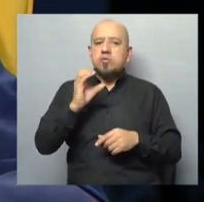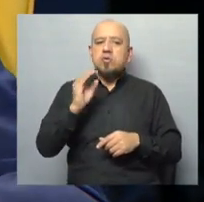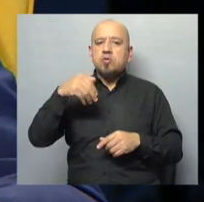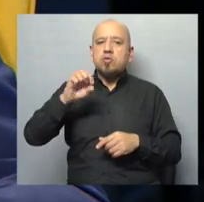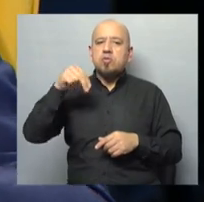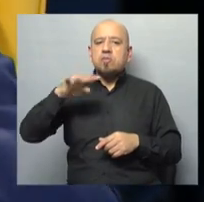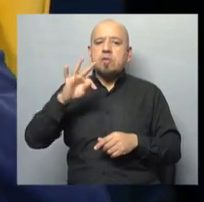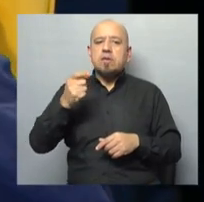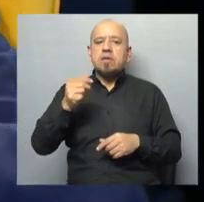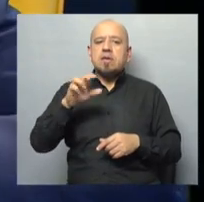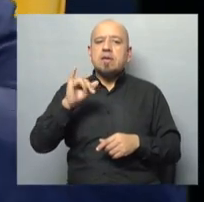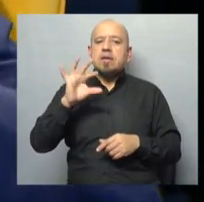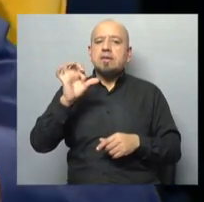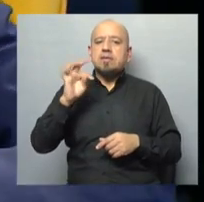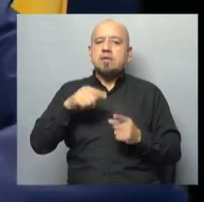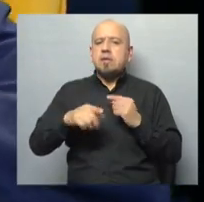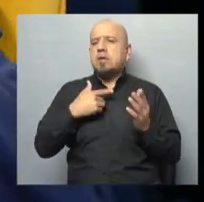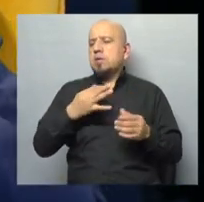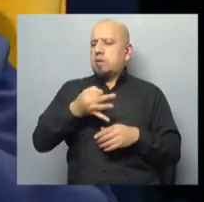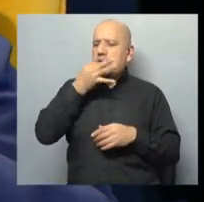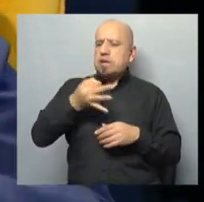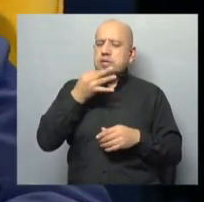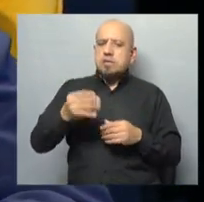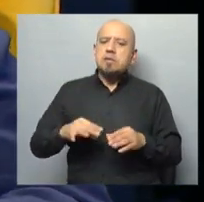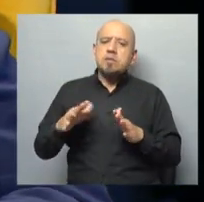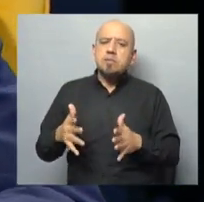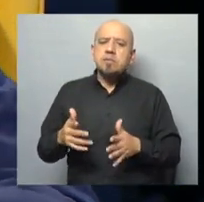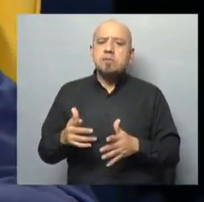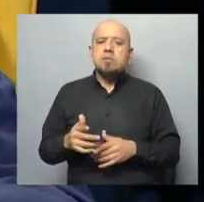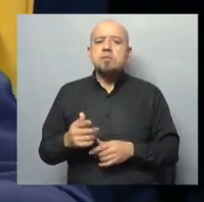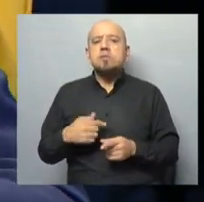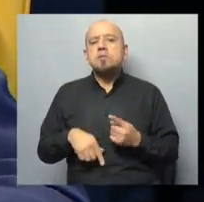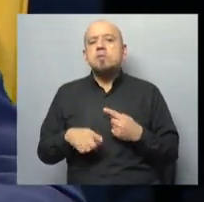aclarar comentarista ese tipo que va a decir qué fue lo que pasó